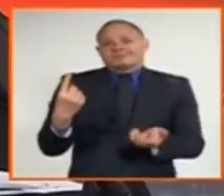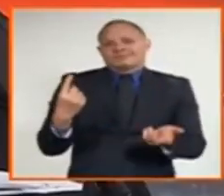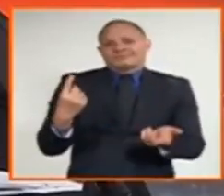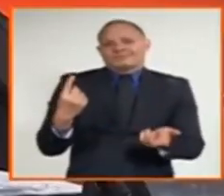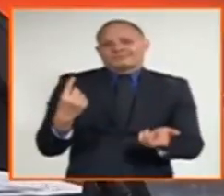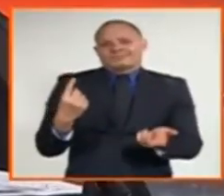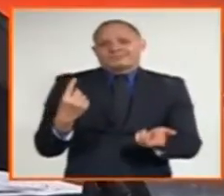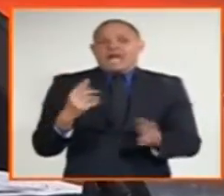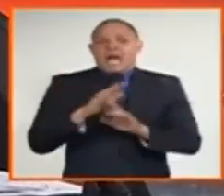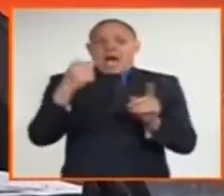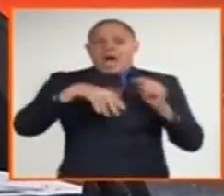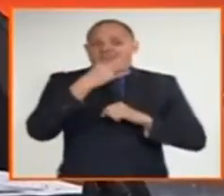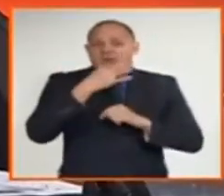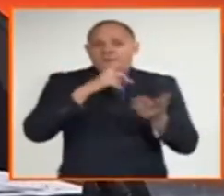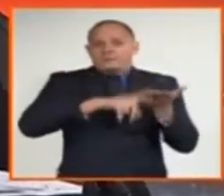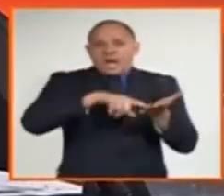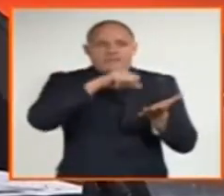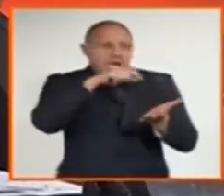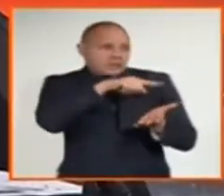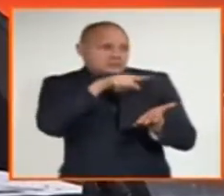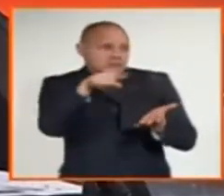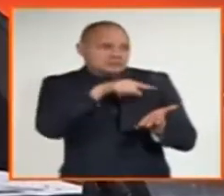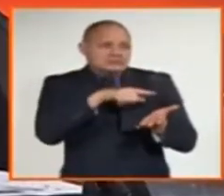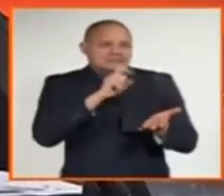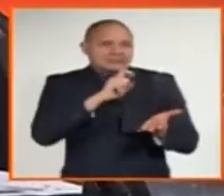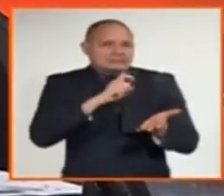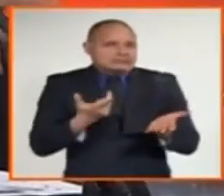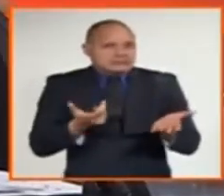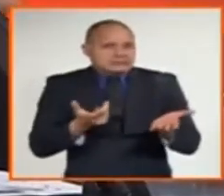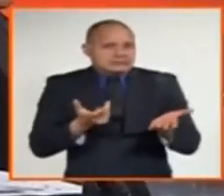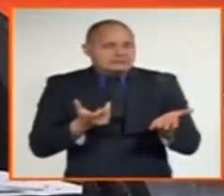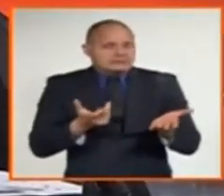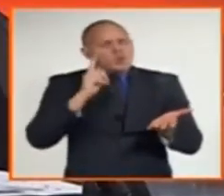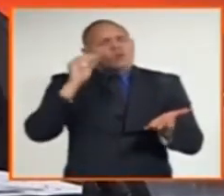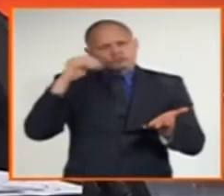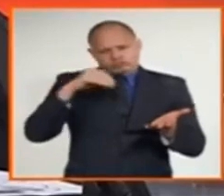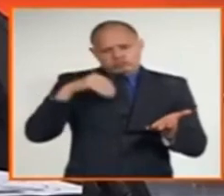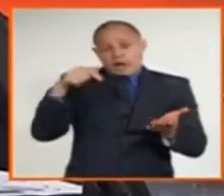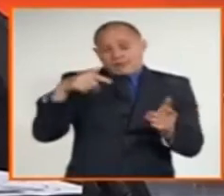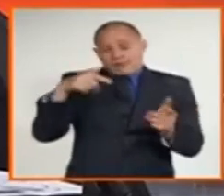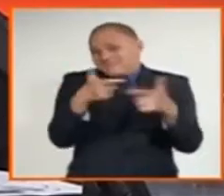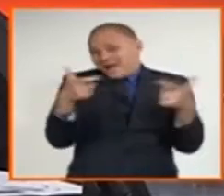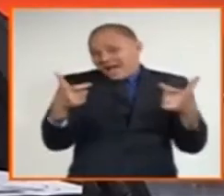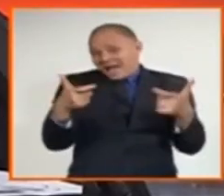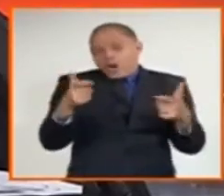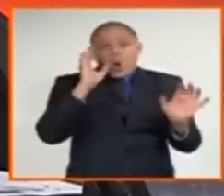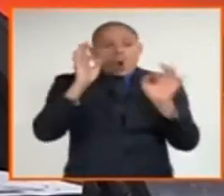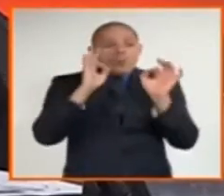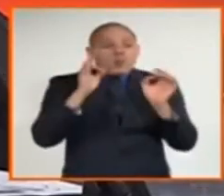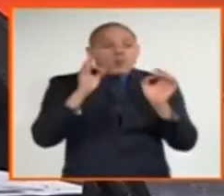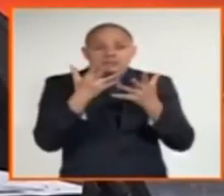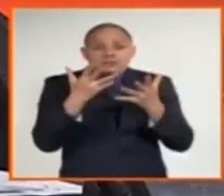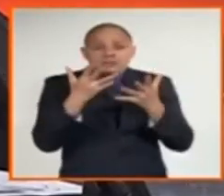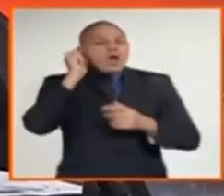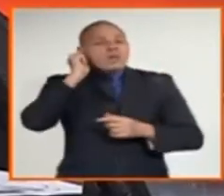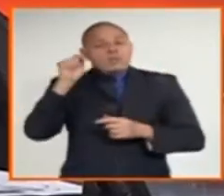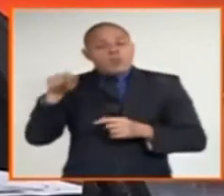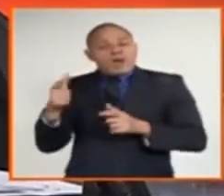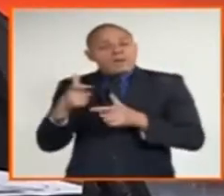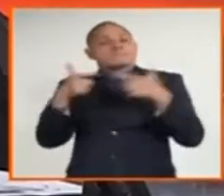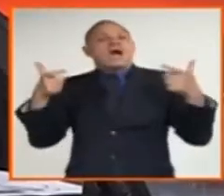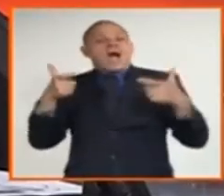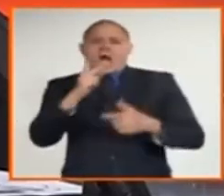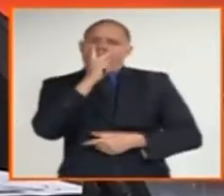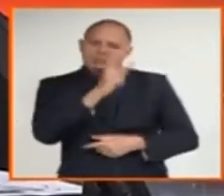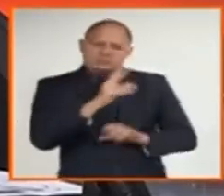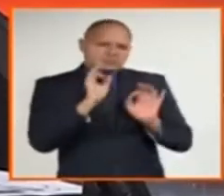código, el cuidado tiene cara de mujer. Es decir, los hombres también cuidamos, pero el cuidado tiene cara femenina.